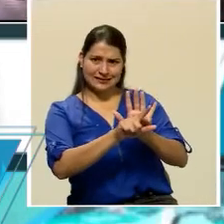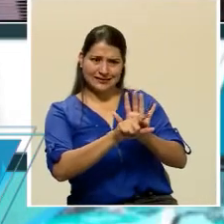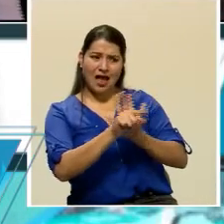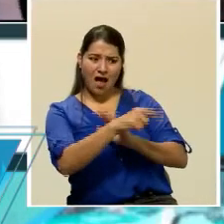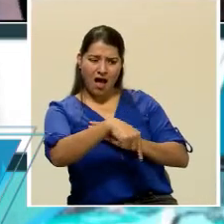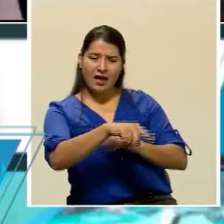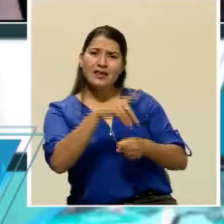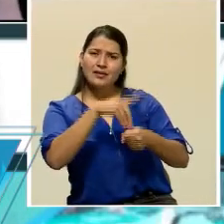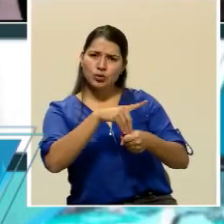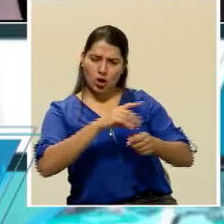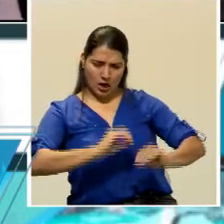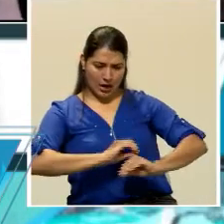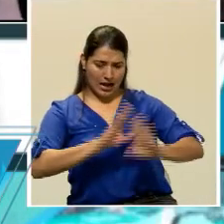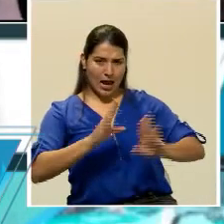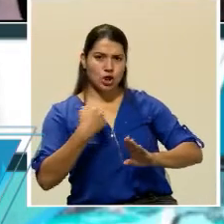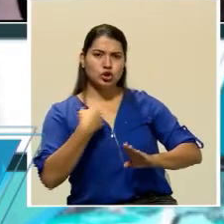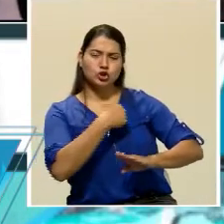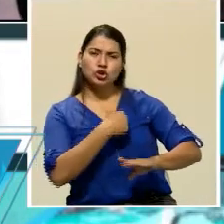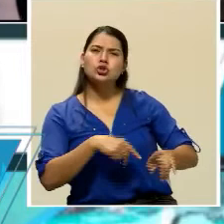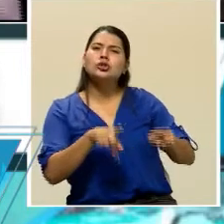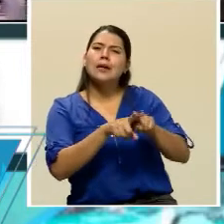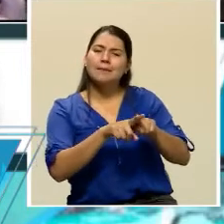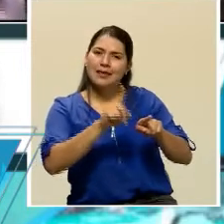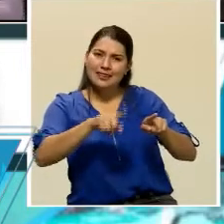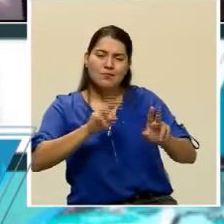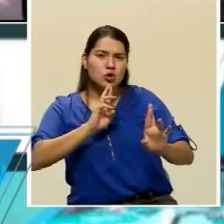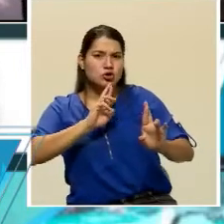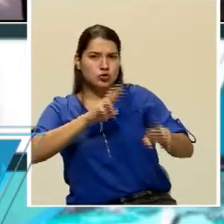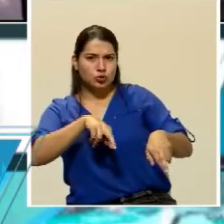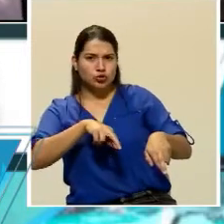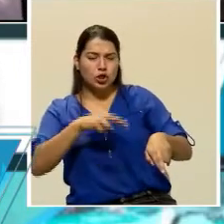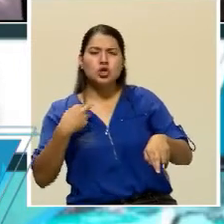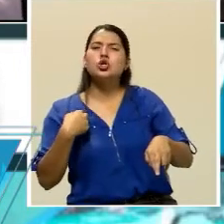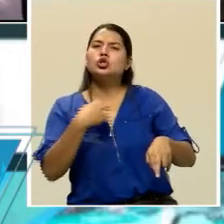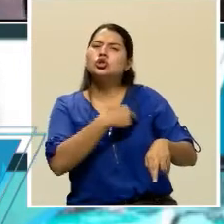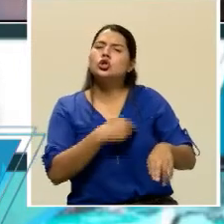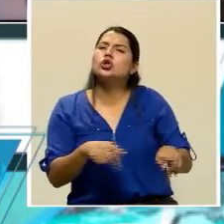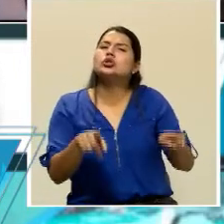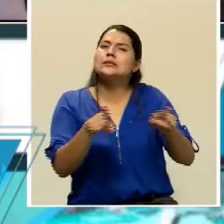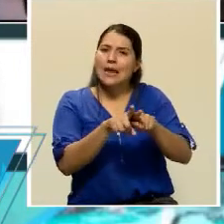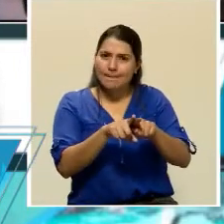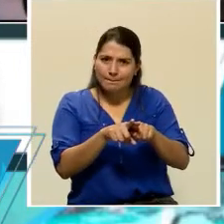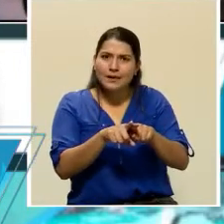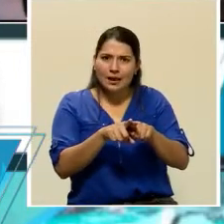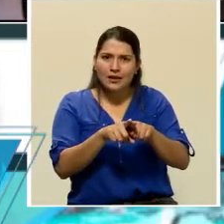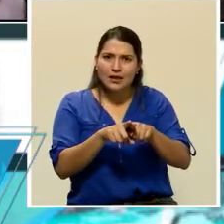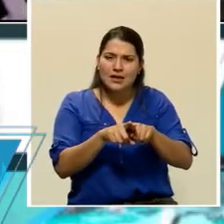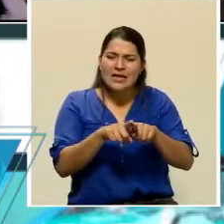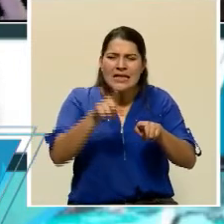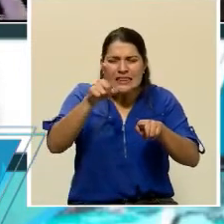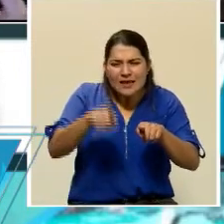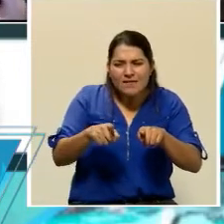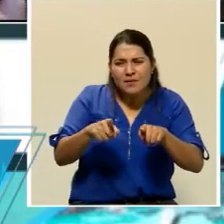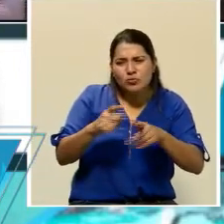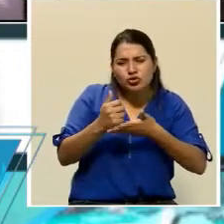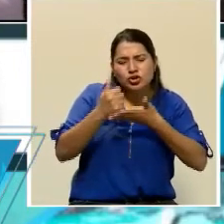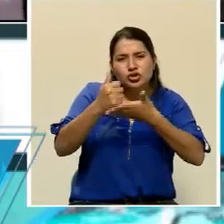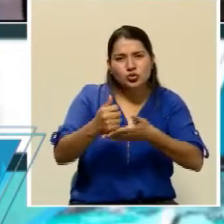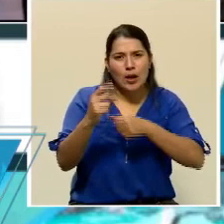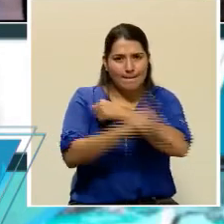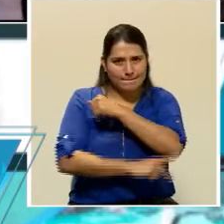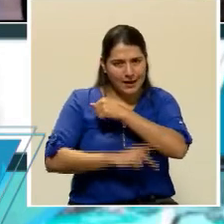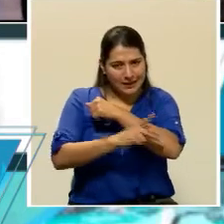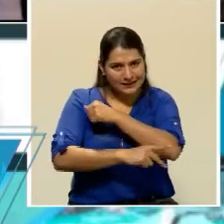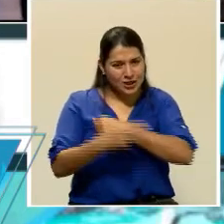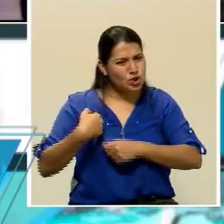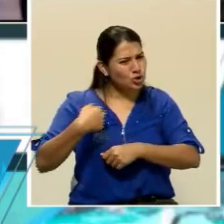Por supuesto que nosotros también tenemos que responder, tenemos que ser generosos con el país, tenemos que apurarnos